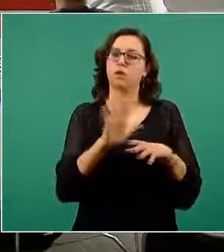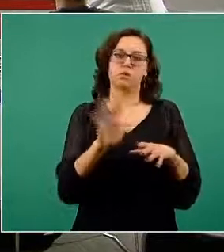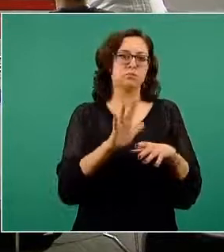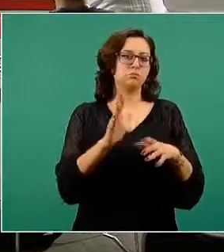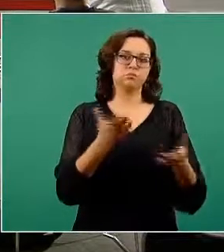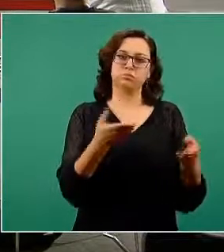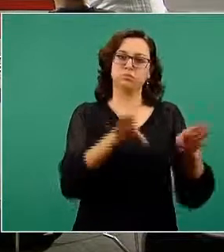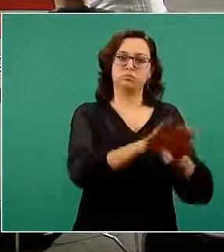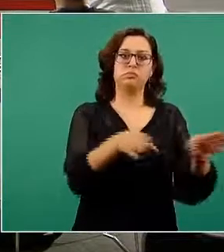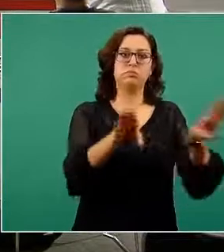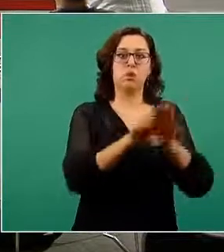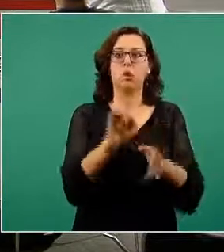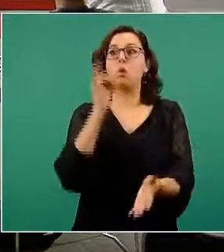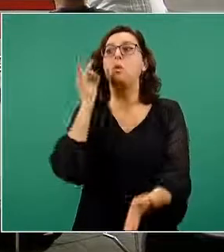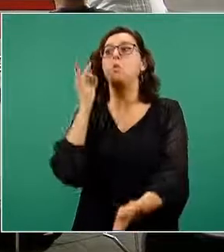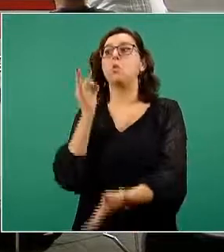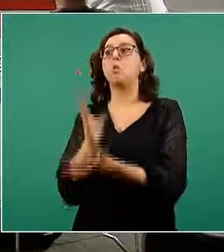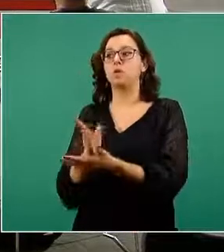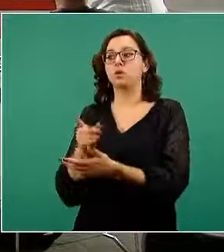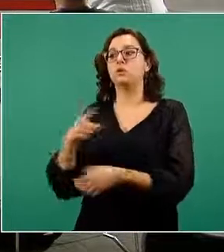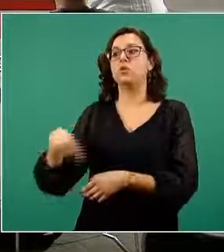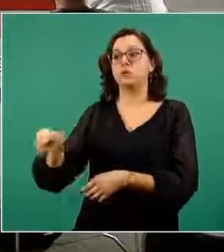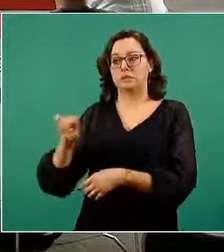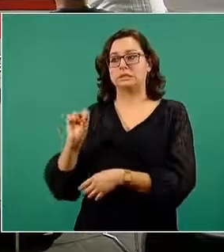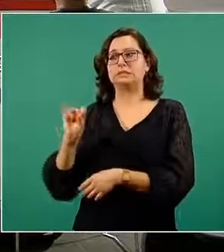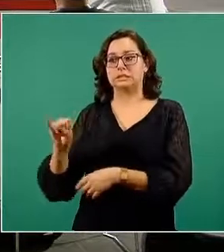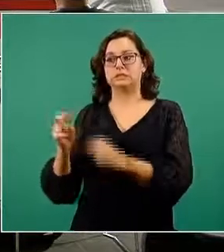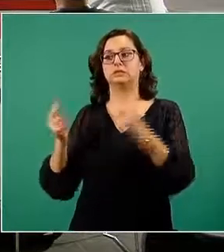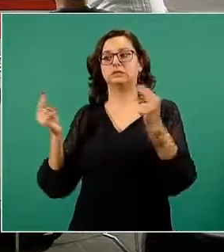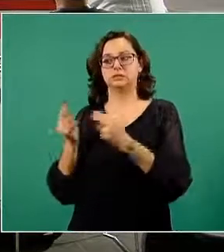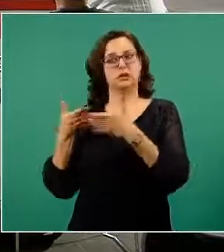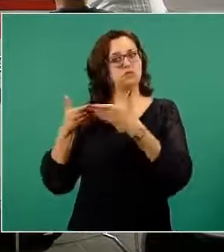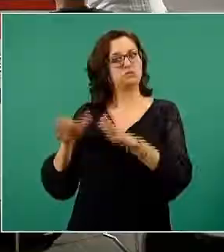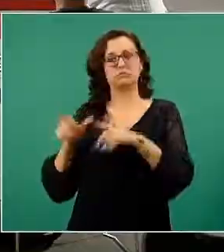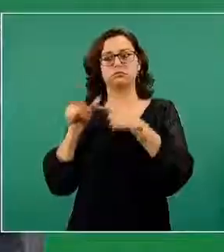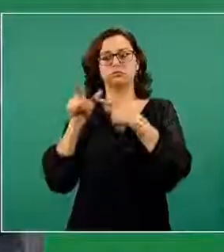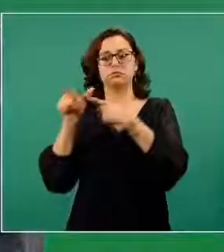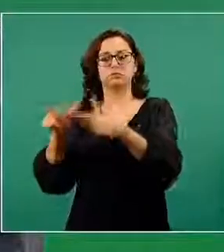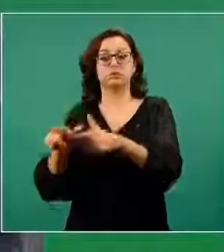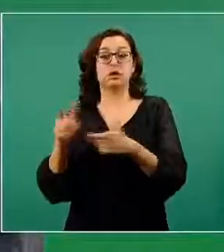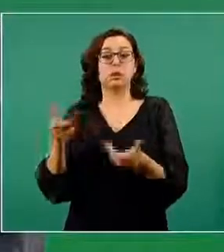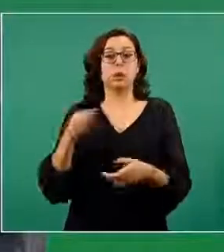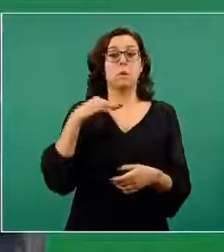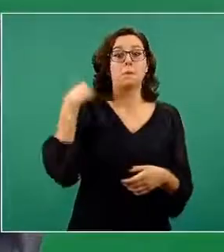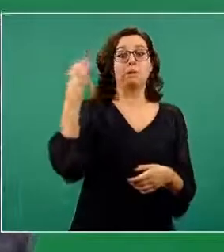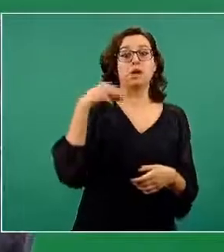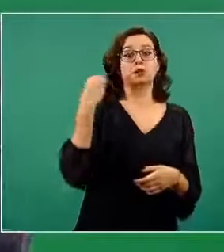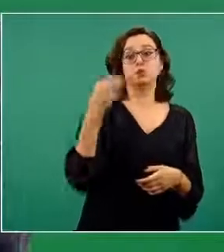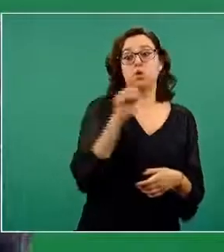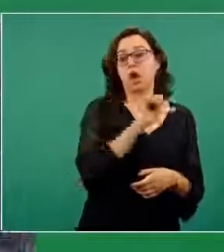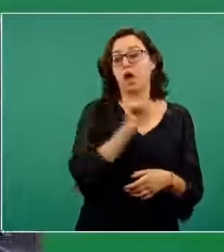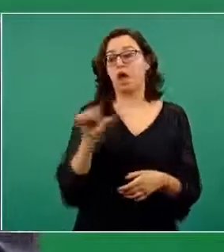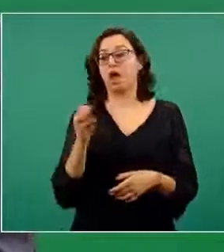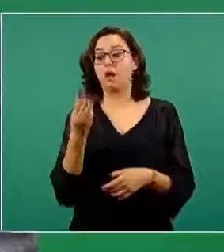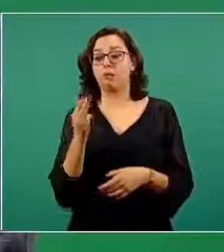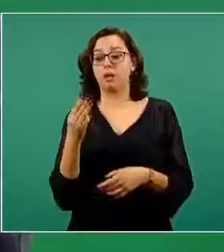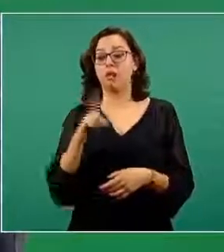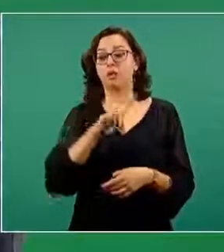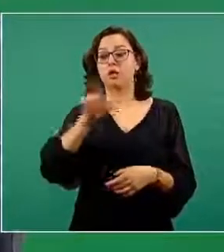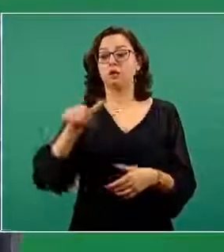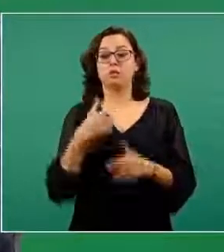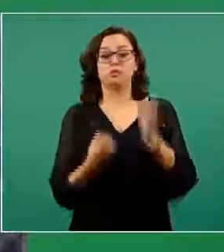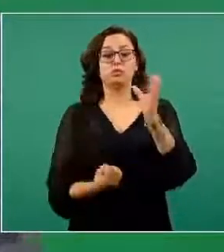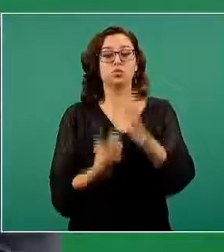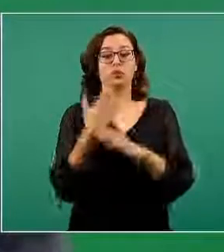acuerdan de todo esto? Eso fue marzo, se extendió hasta el final de mayo, después pasamos a la nueva